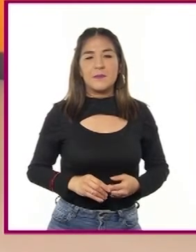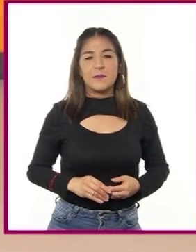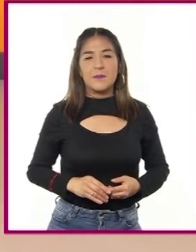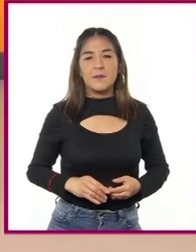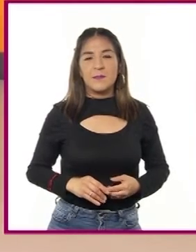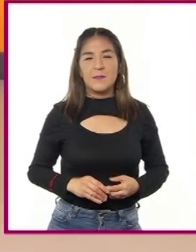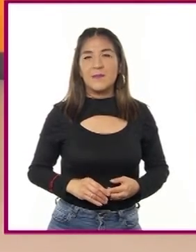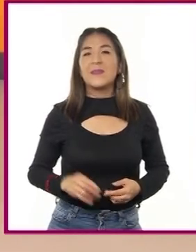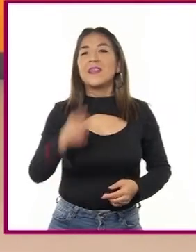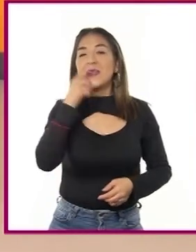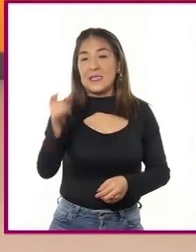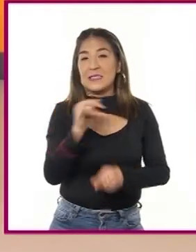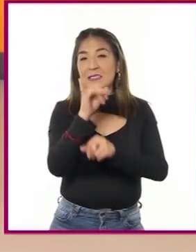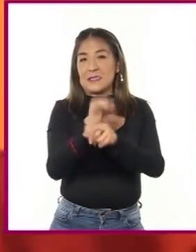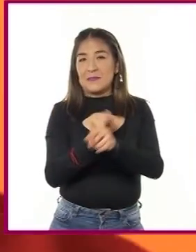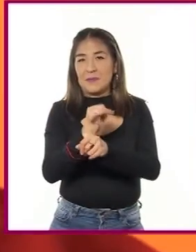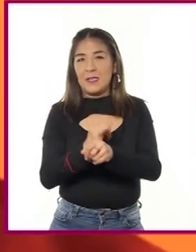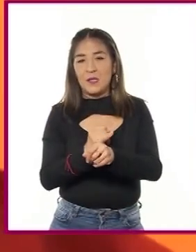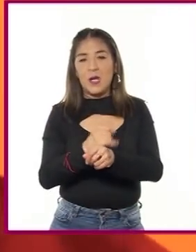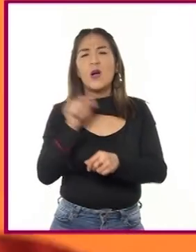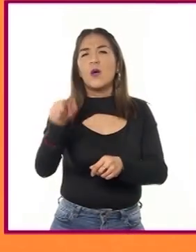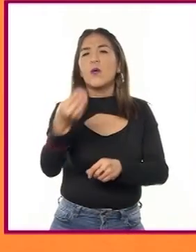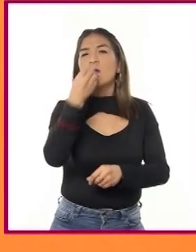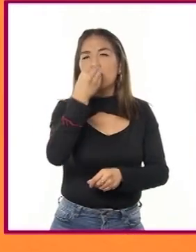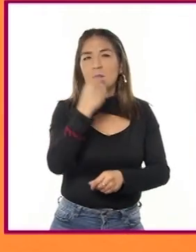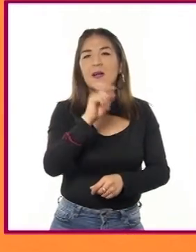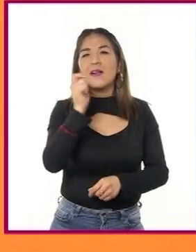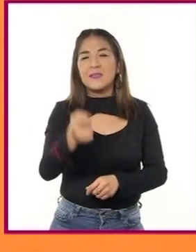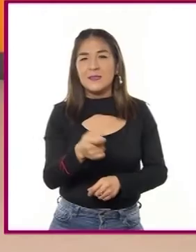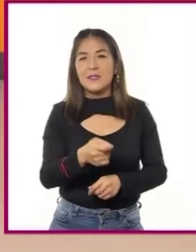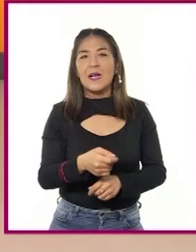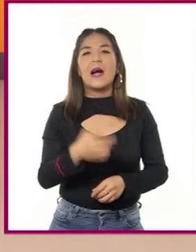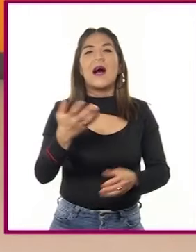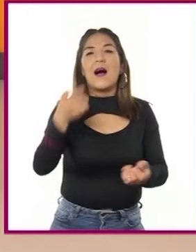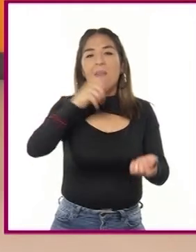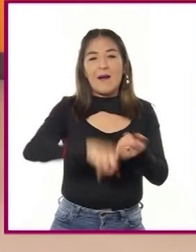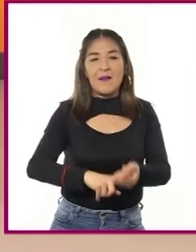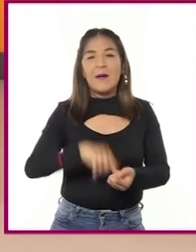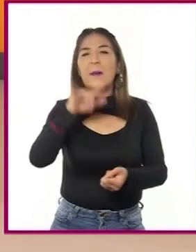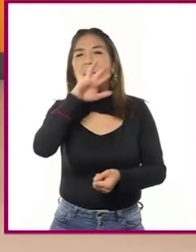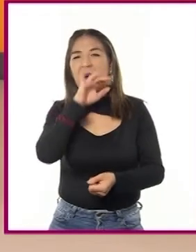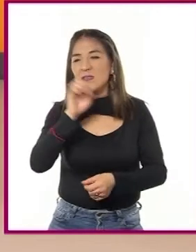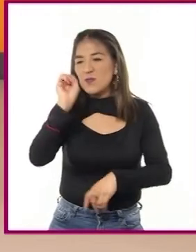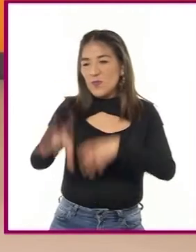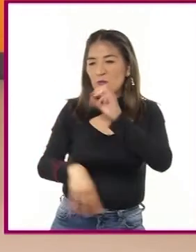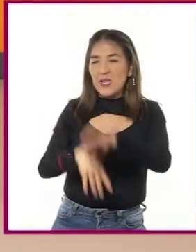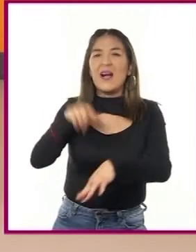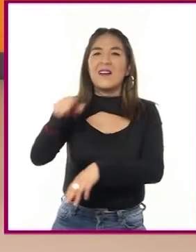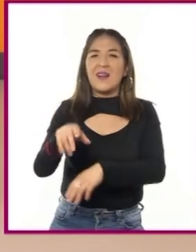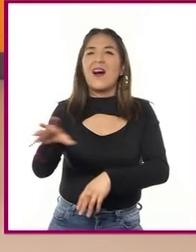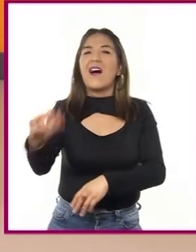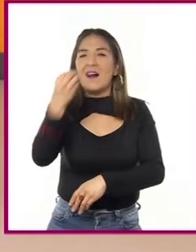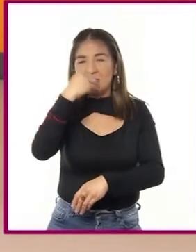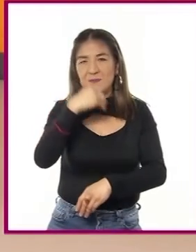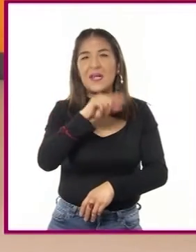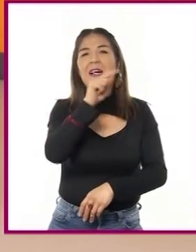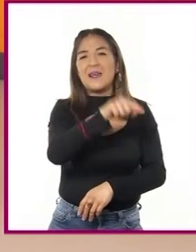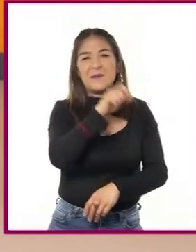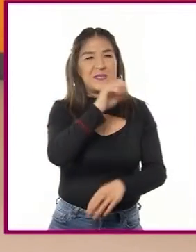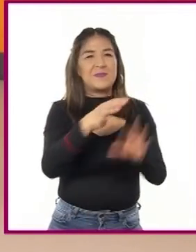Según nuestra investigación, se alimentan de los residuos que se encuentran en la basura, como nos comentó Óscar